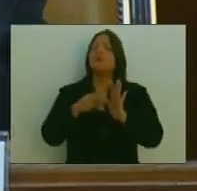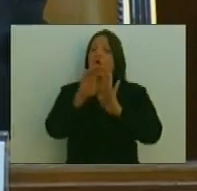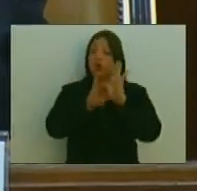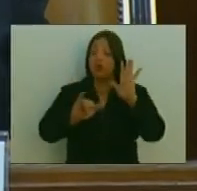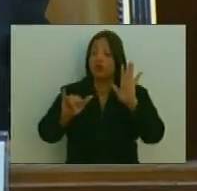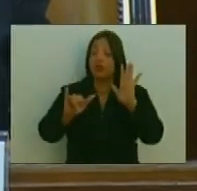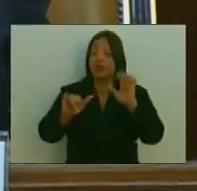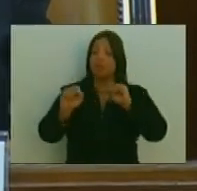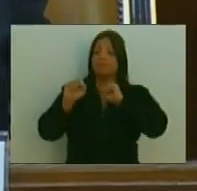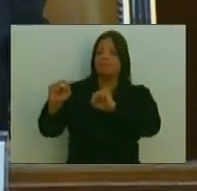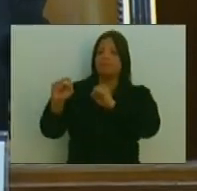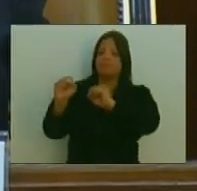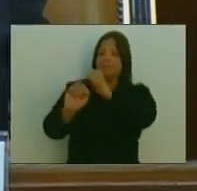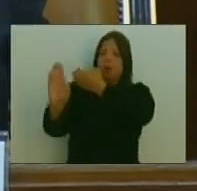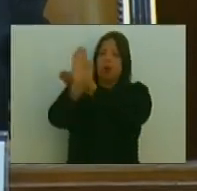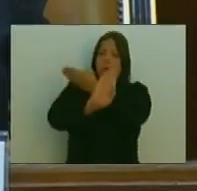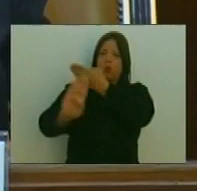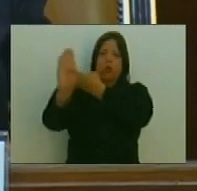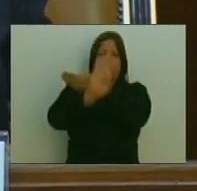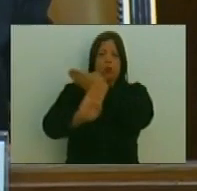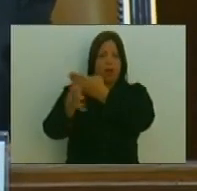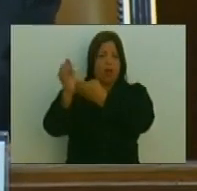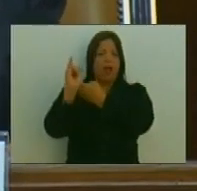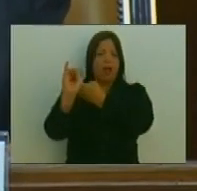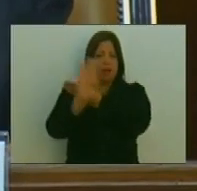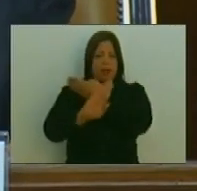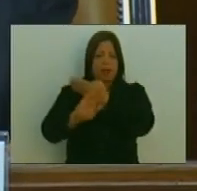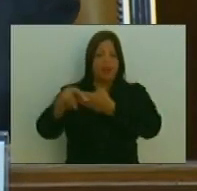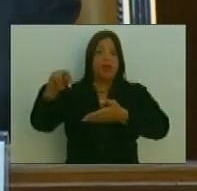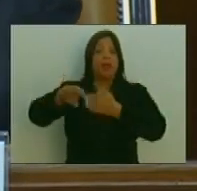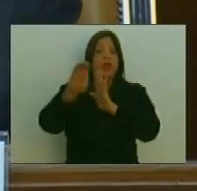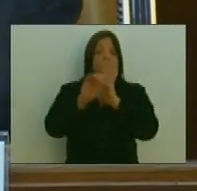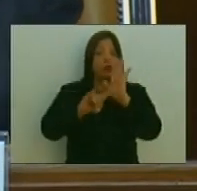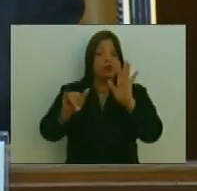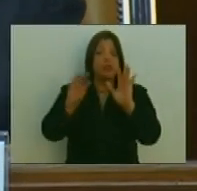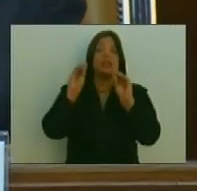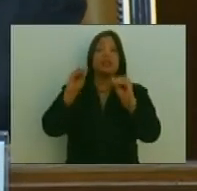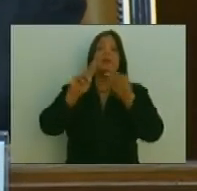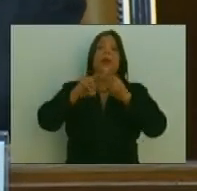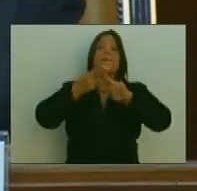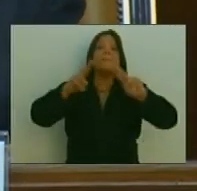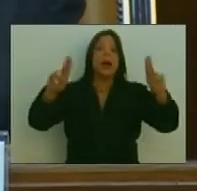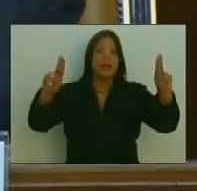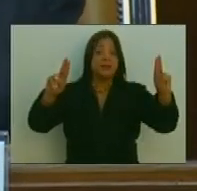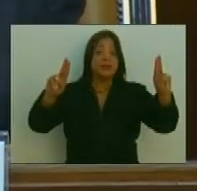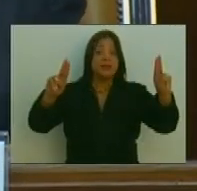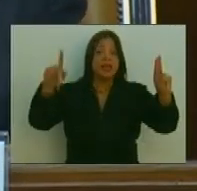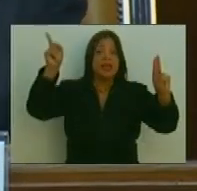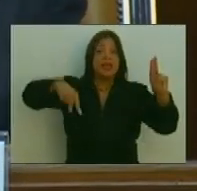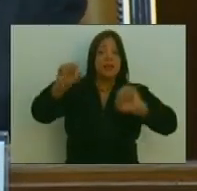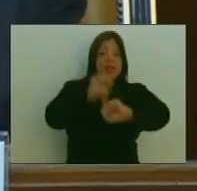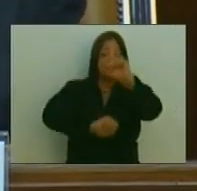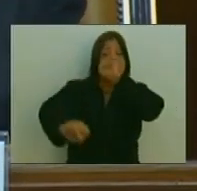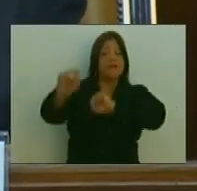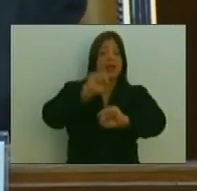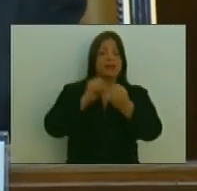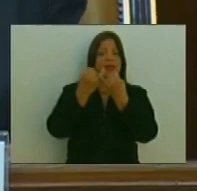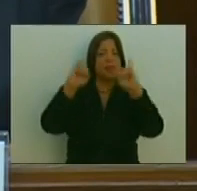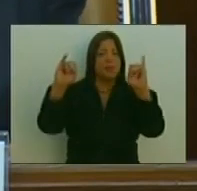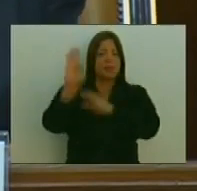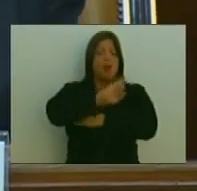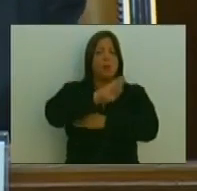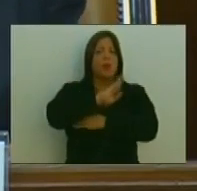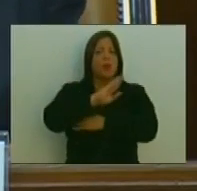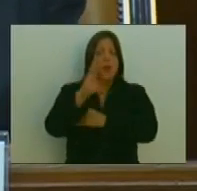constituyente un escudo de protección. Esta constituyente se convocó para la paz, pero también para la defensa de la soberanía y